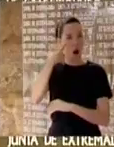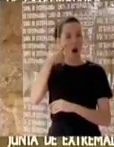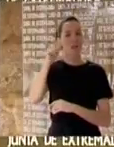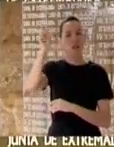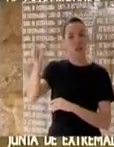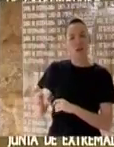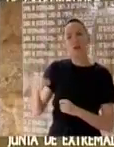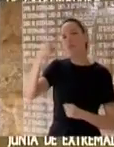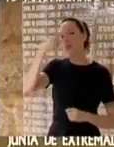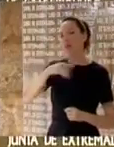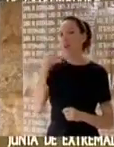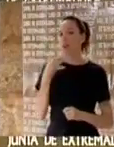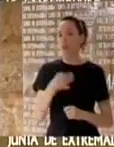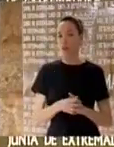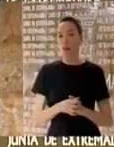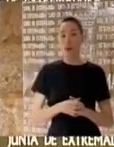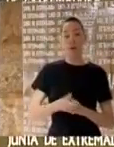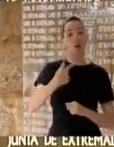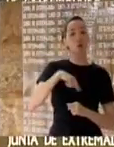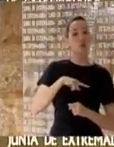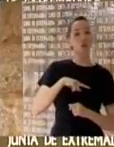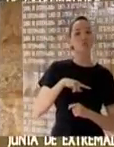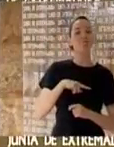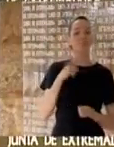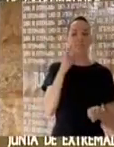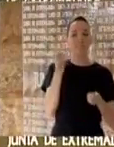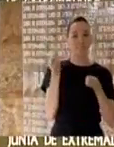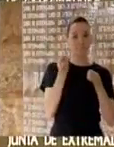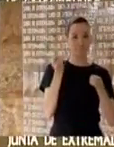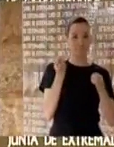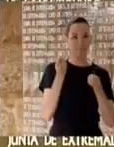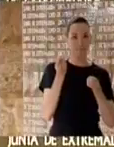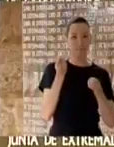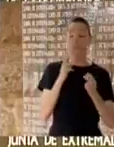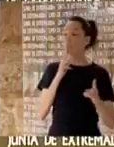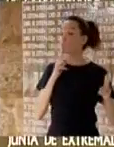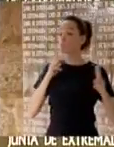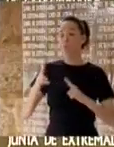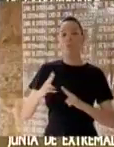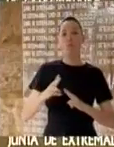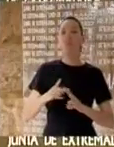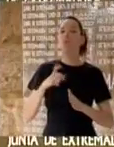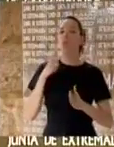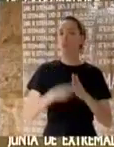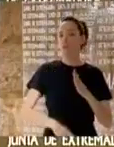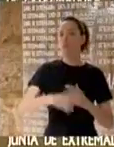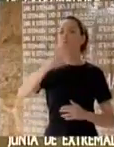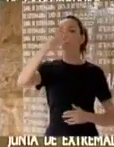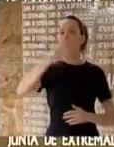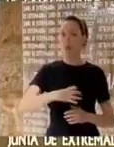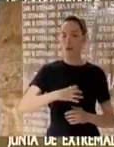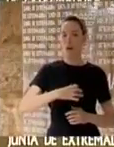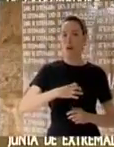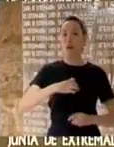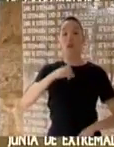de Cataluña es que nosotros responderemos de manera firme y serena, de manera